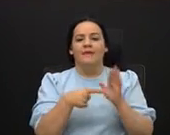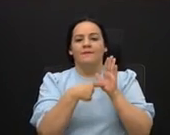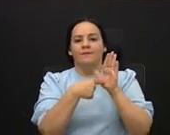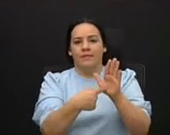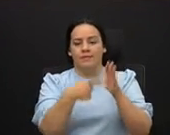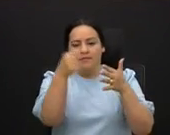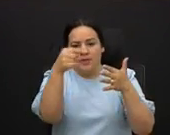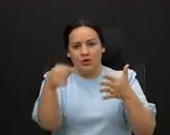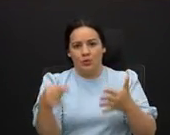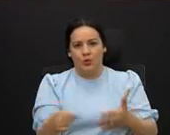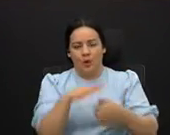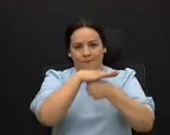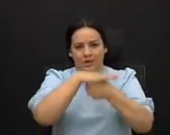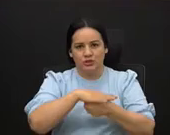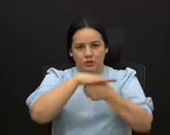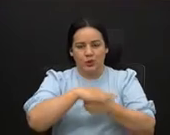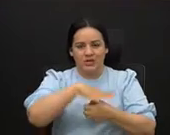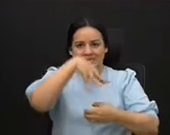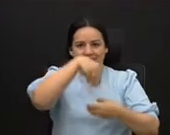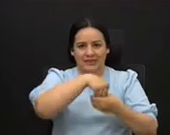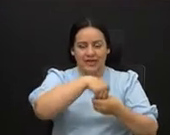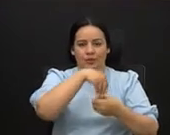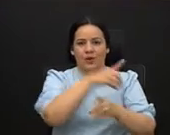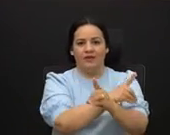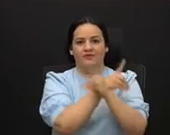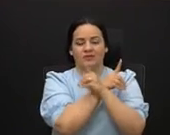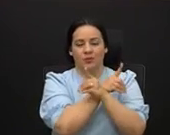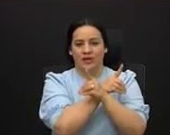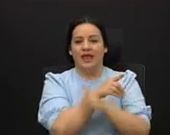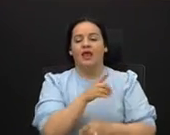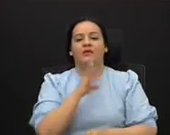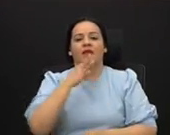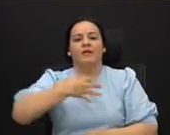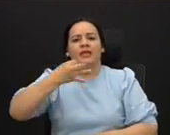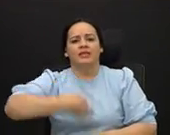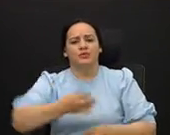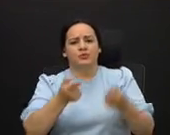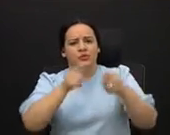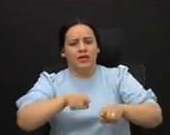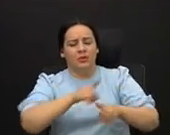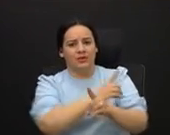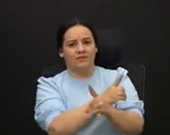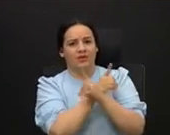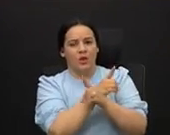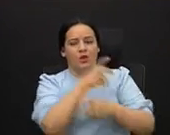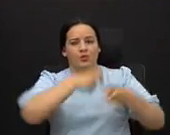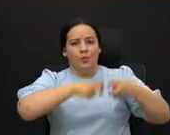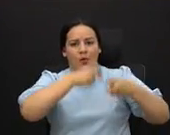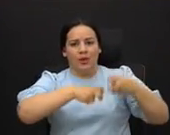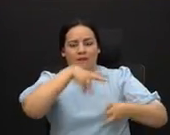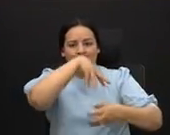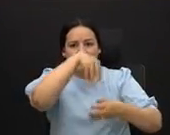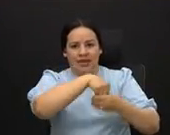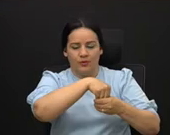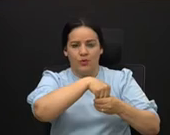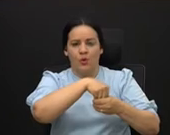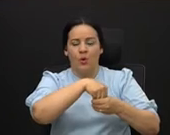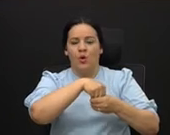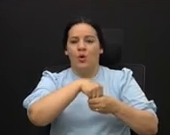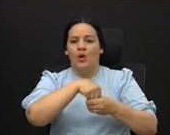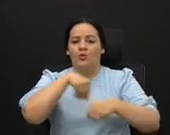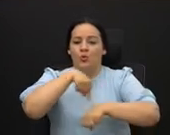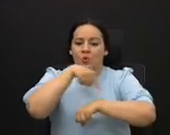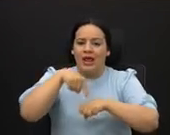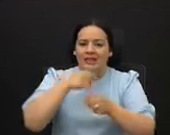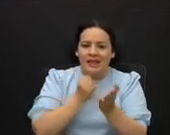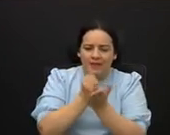a lo interno. Lo que realmente está sucediendo en la Defensoría es un problema interno. Durante la